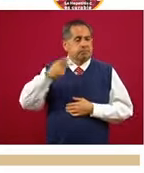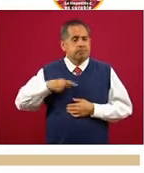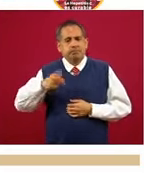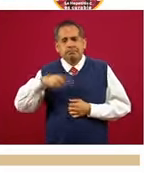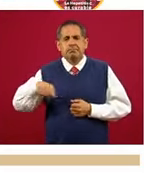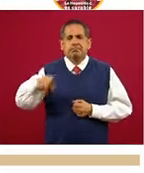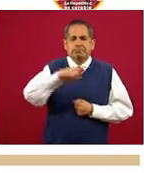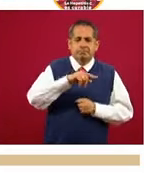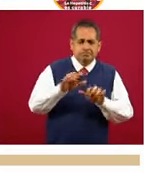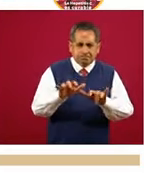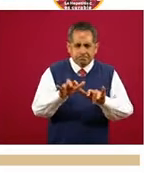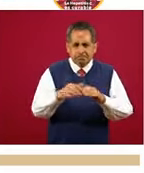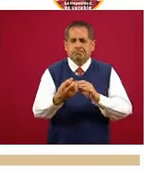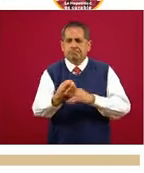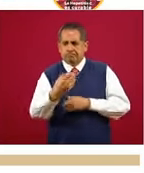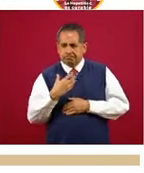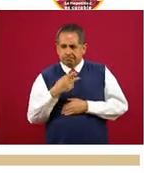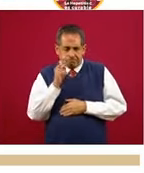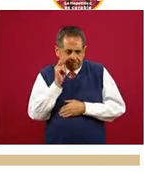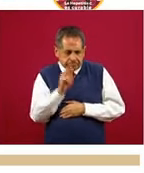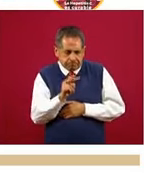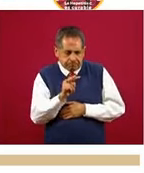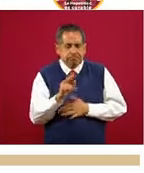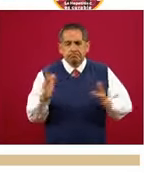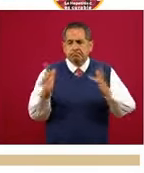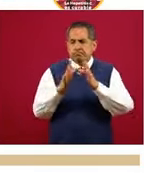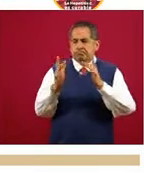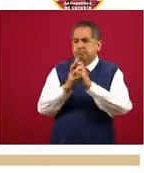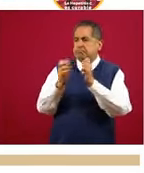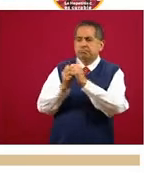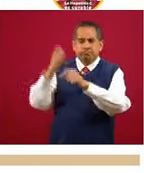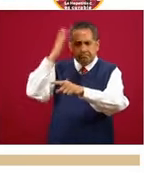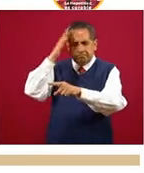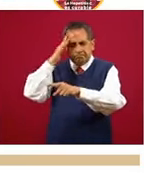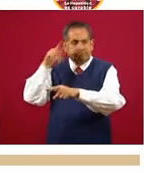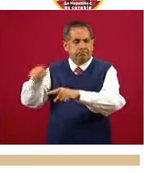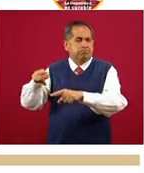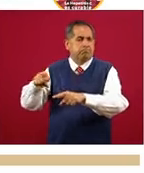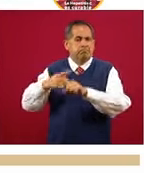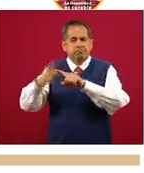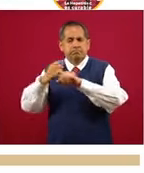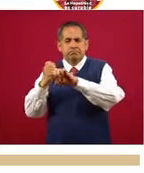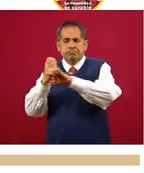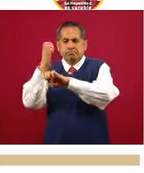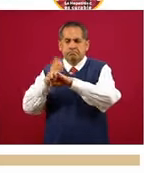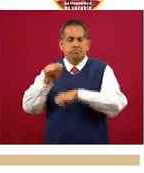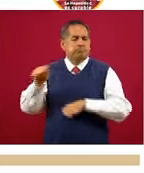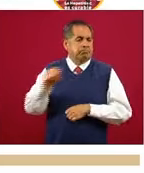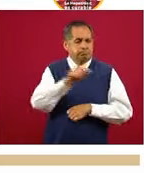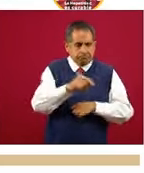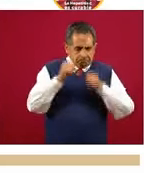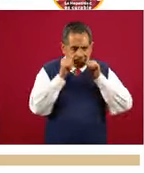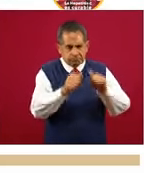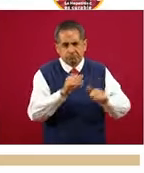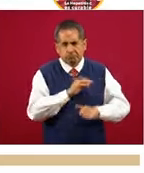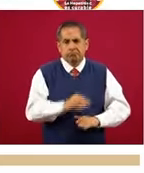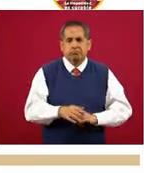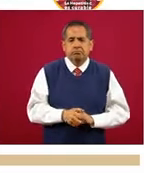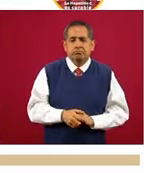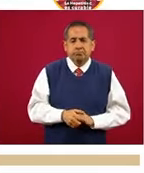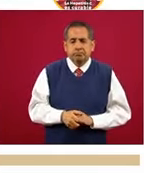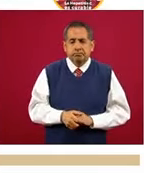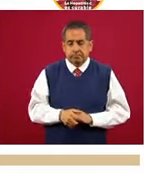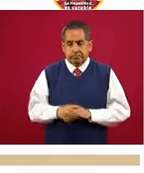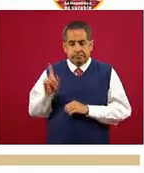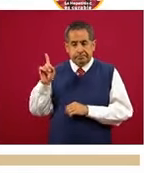personas nos escriban y poder coordinarlos con los líderes de los diferentes estados para esta estrategia. El